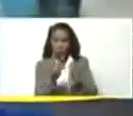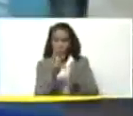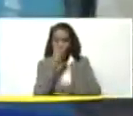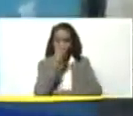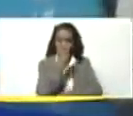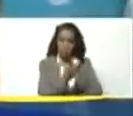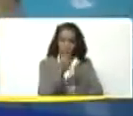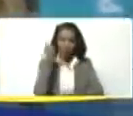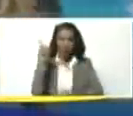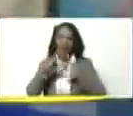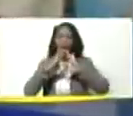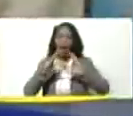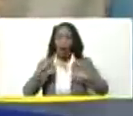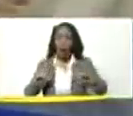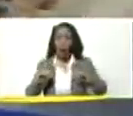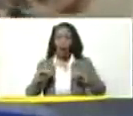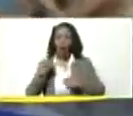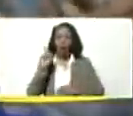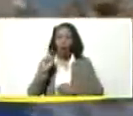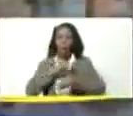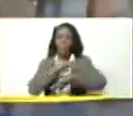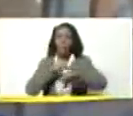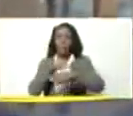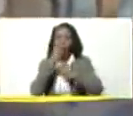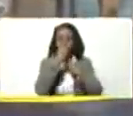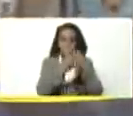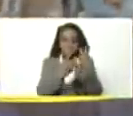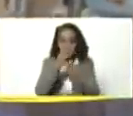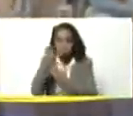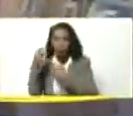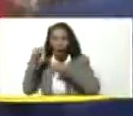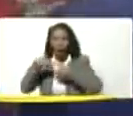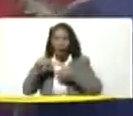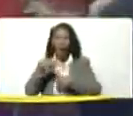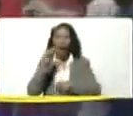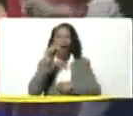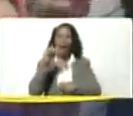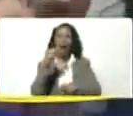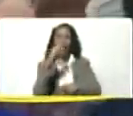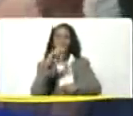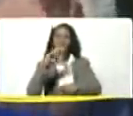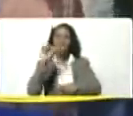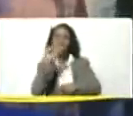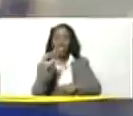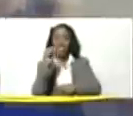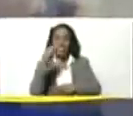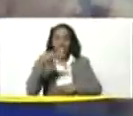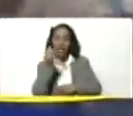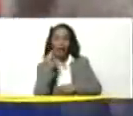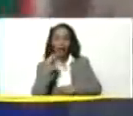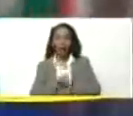Nicaragua, nos visita su ministra de Turismo, Anasha Campbell. Anasha Campbell. Nacha.